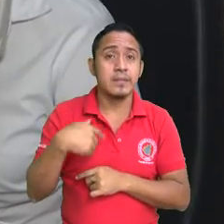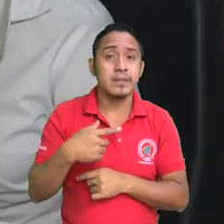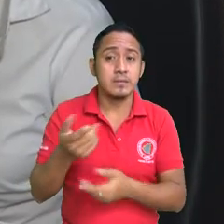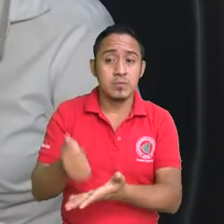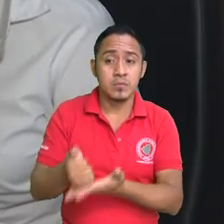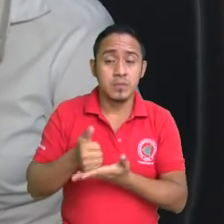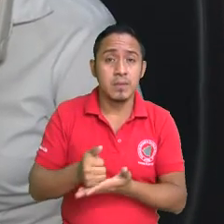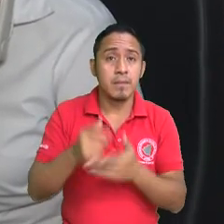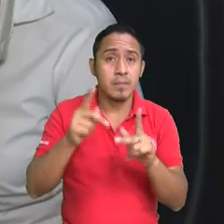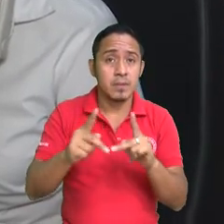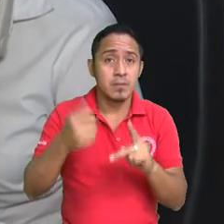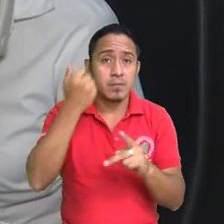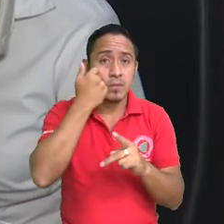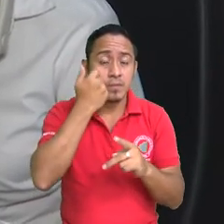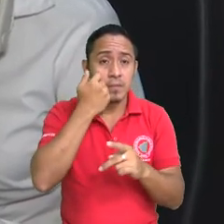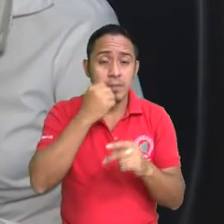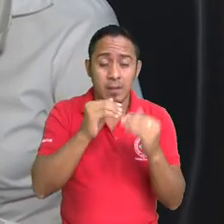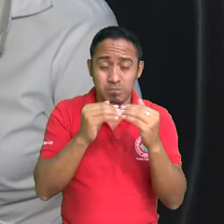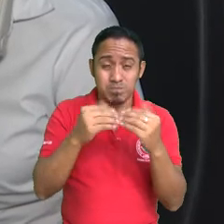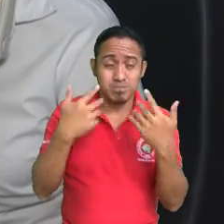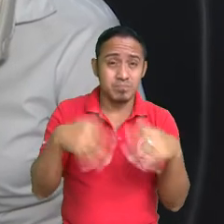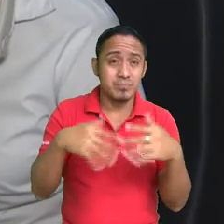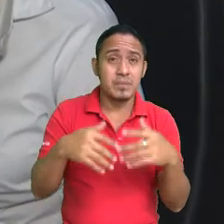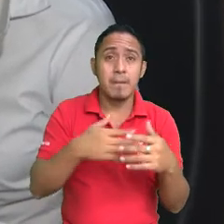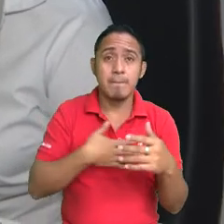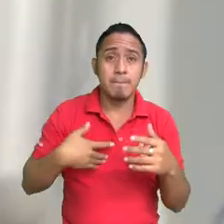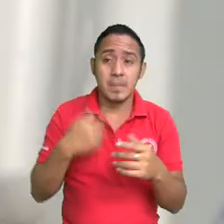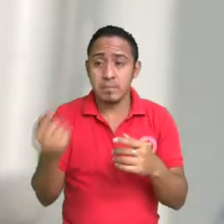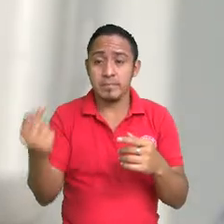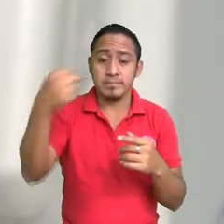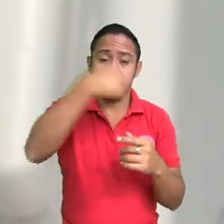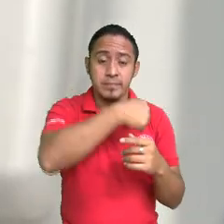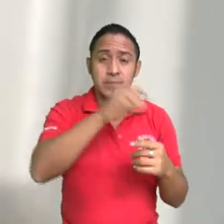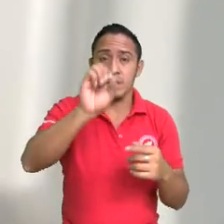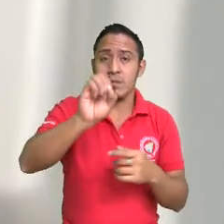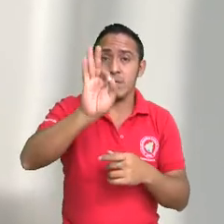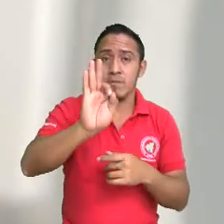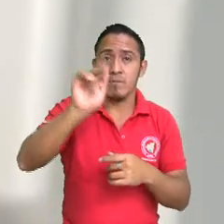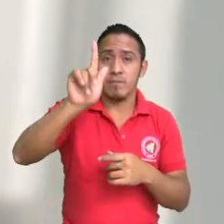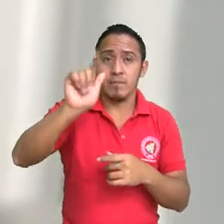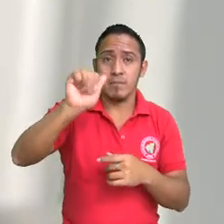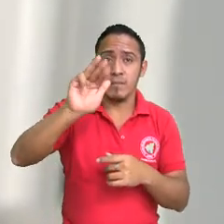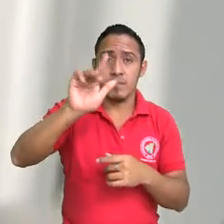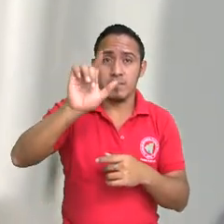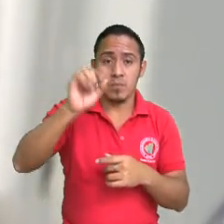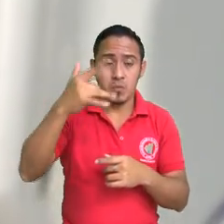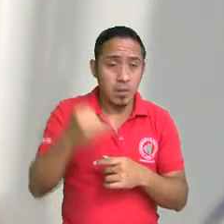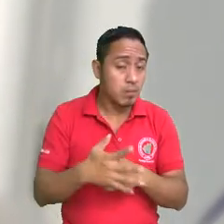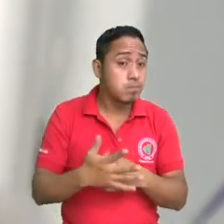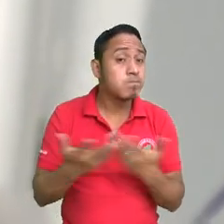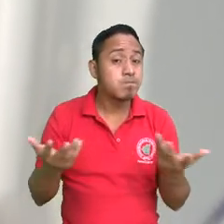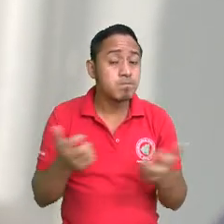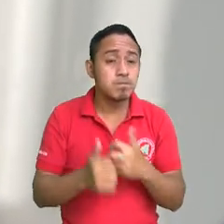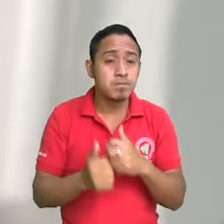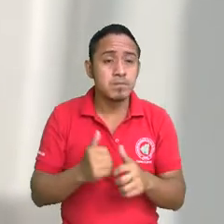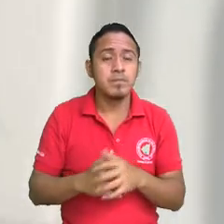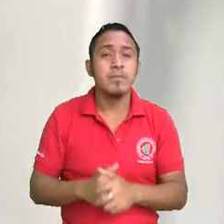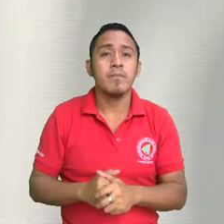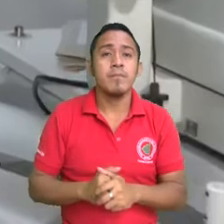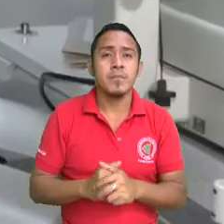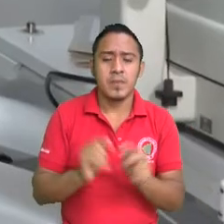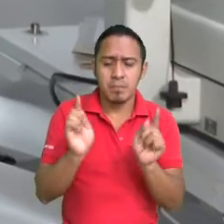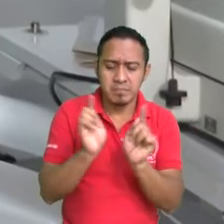Cuando tengan pacientes con medidas muy altas, es mejor referirlo a un oftalmólogo porque puede estar pasando algo. Cuando las medidas